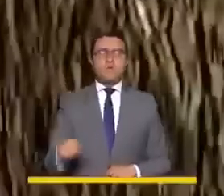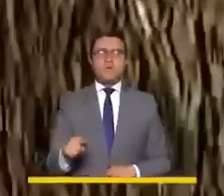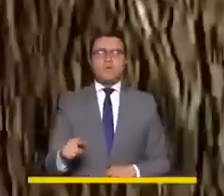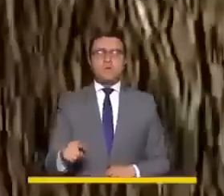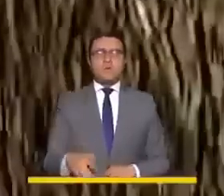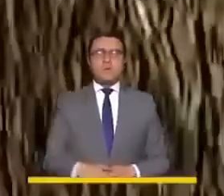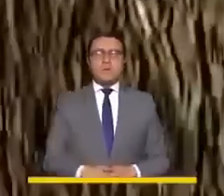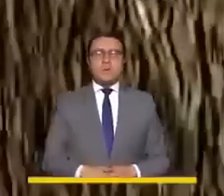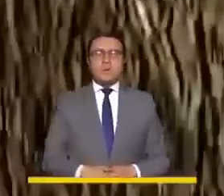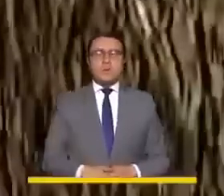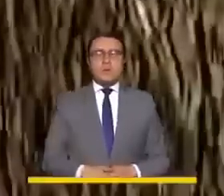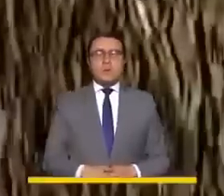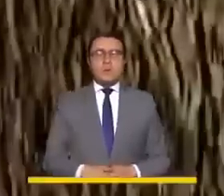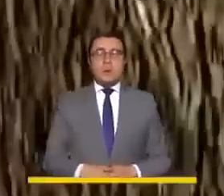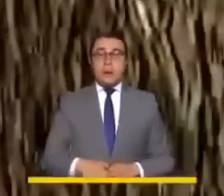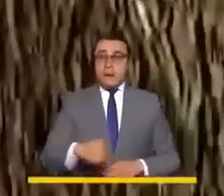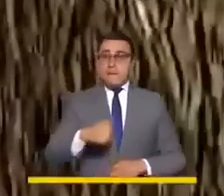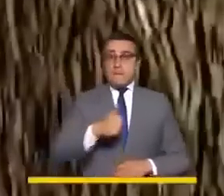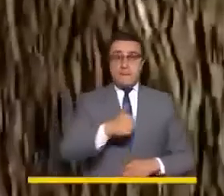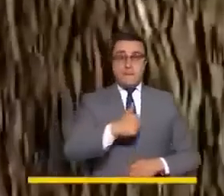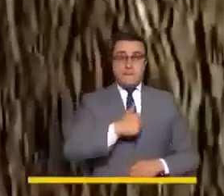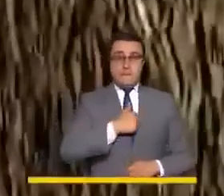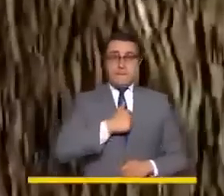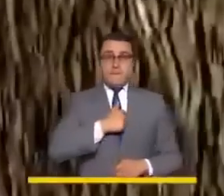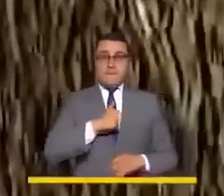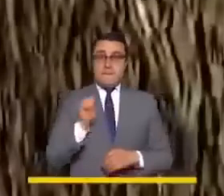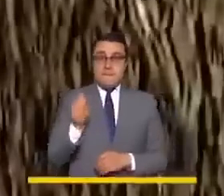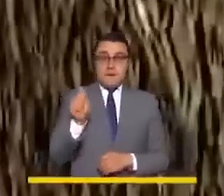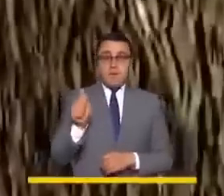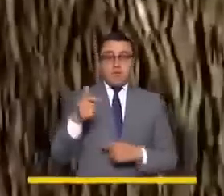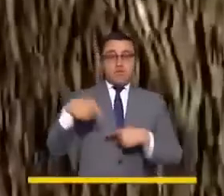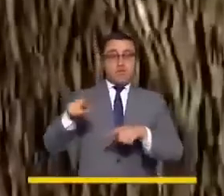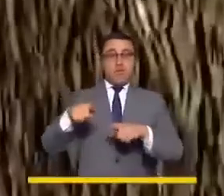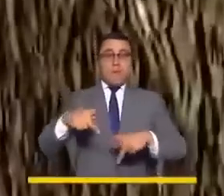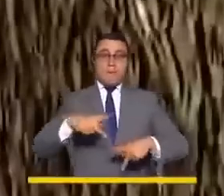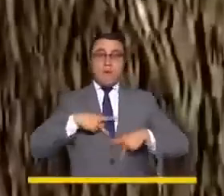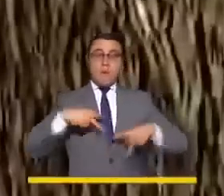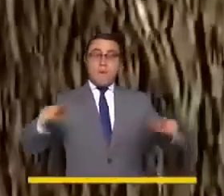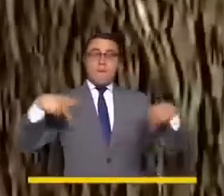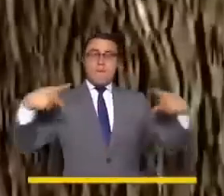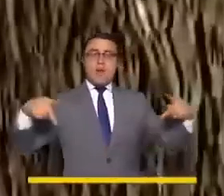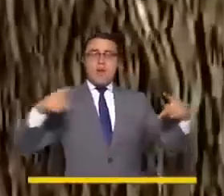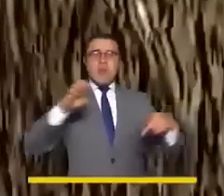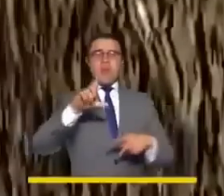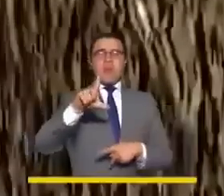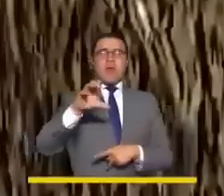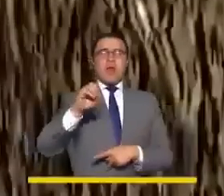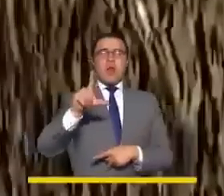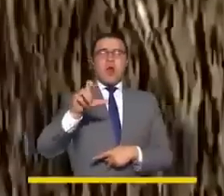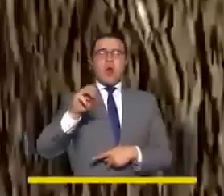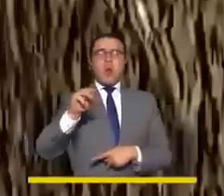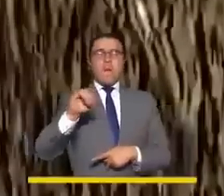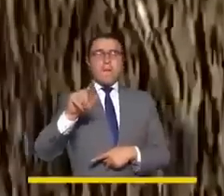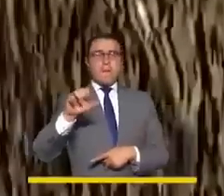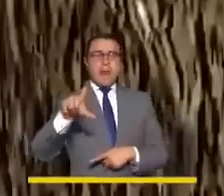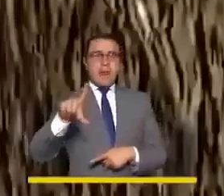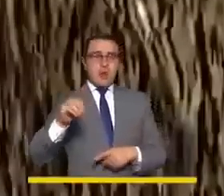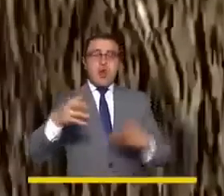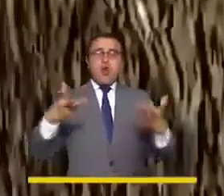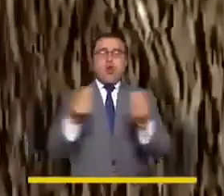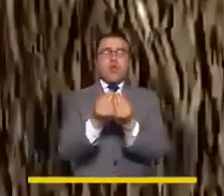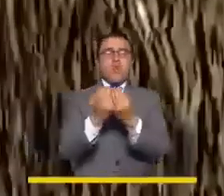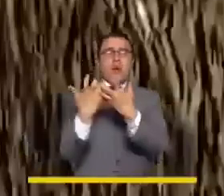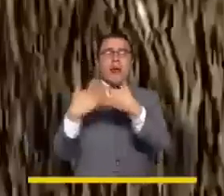¿Del mismo dueño del Colombiano o no? Creo yo, periódico del grupo empresarial